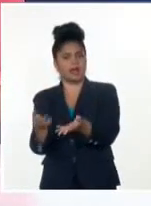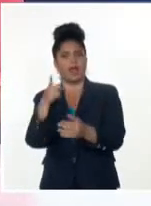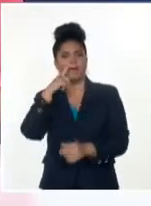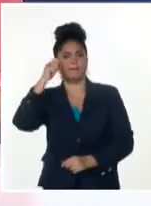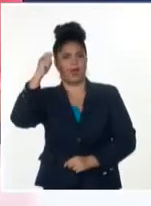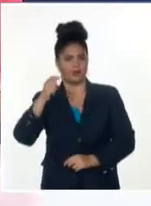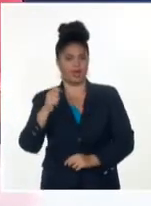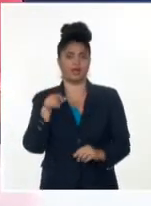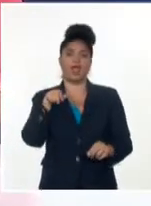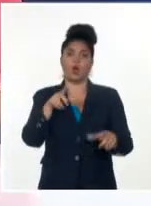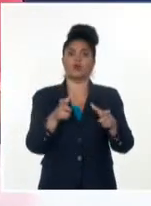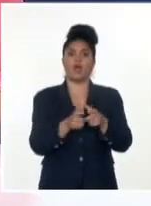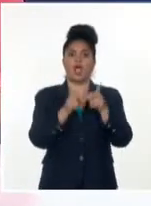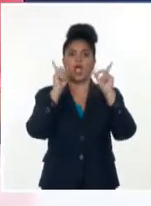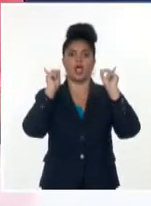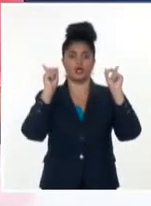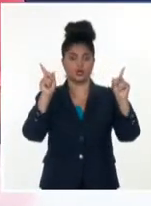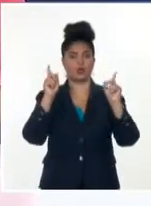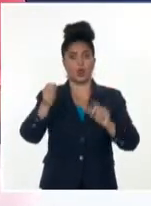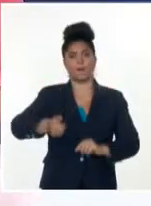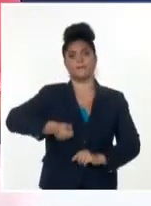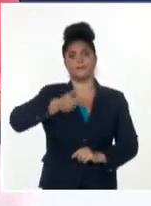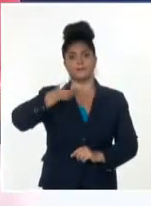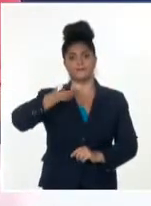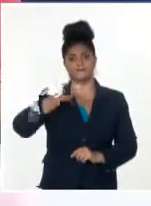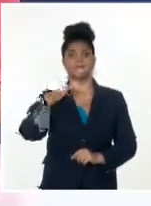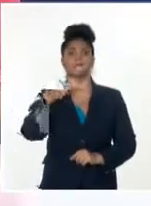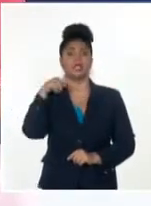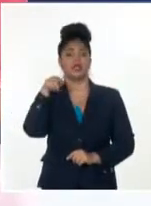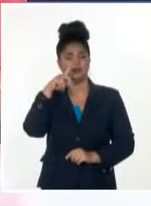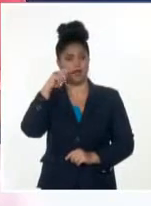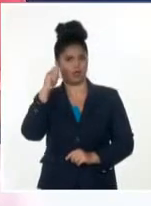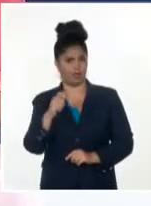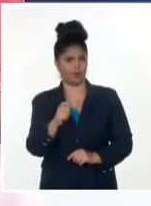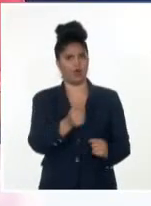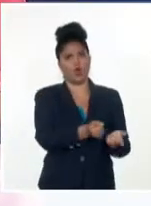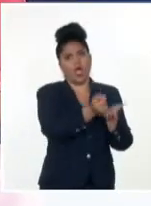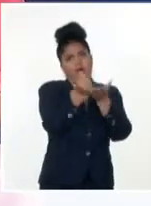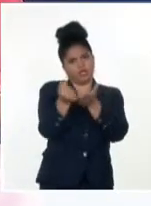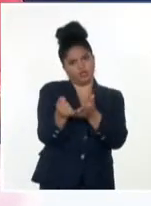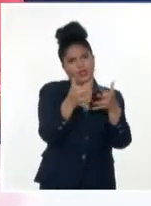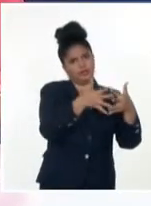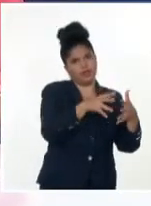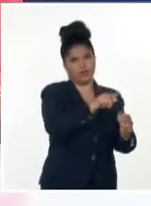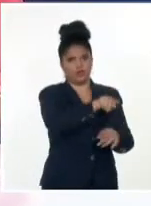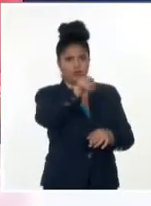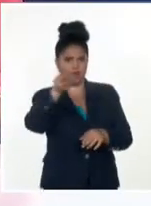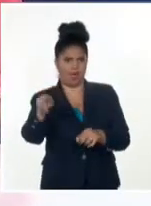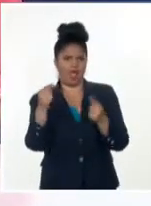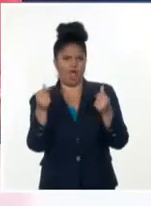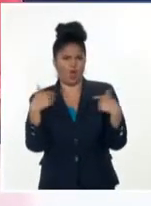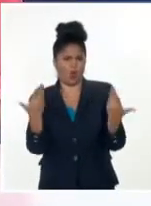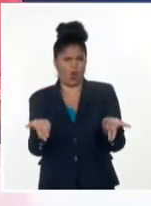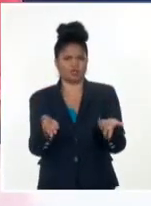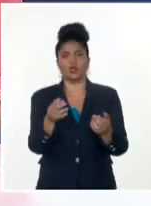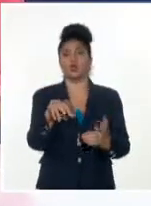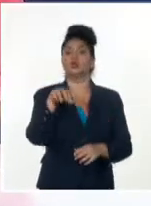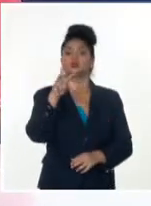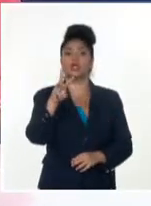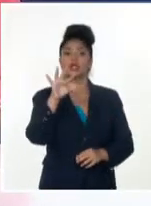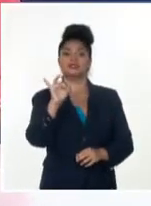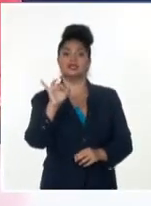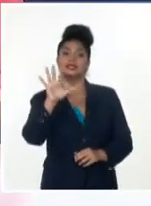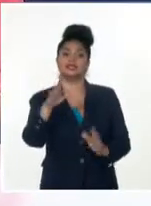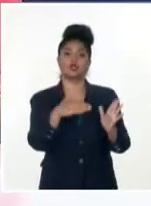con el mandatario de esa nación, Volodymyr Zelensky. La ayuda esta vez asciende a 375 millones de dólares